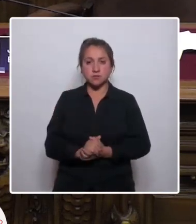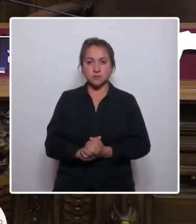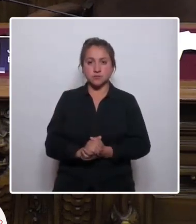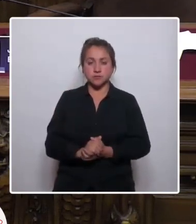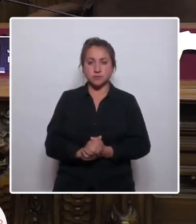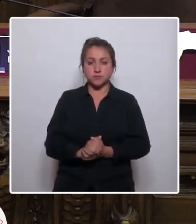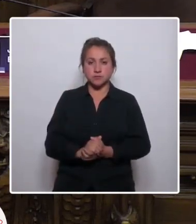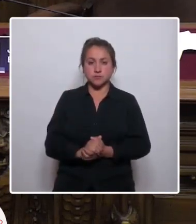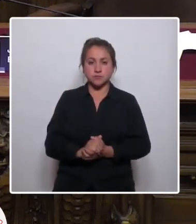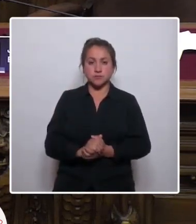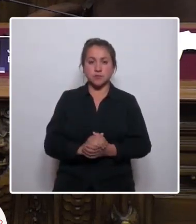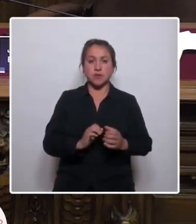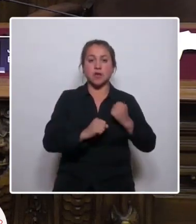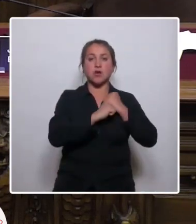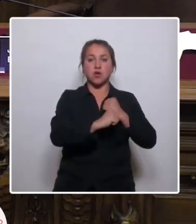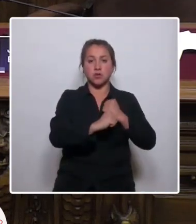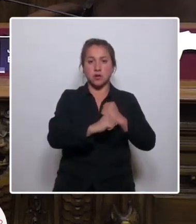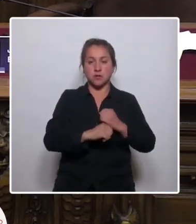Rechacé.